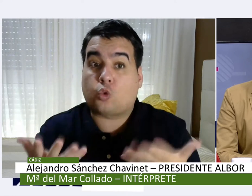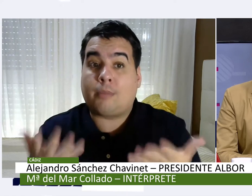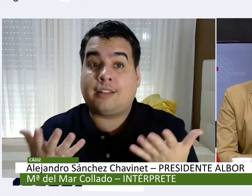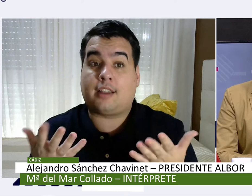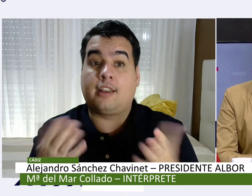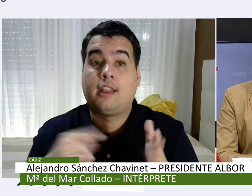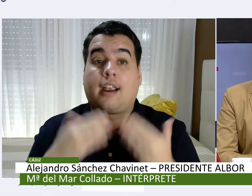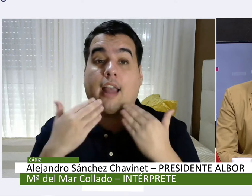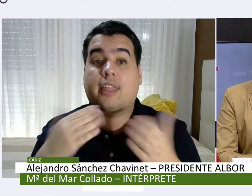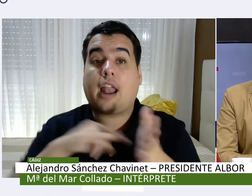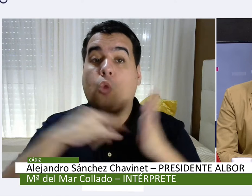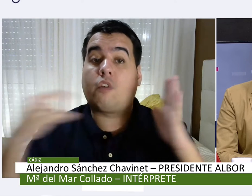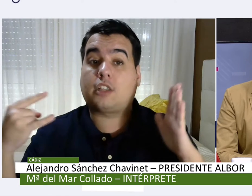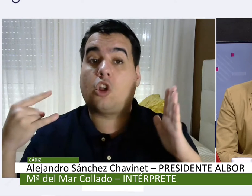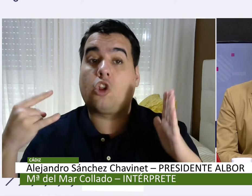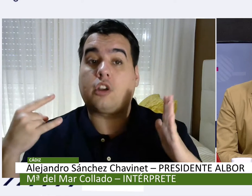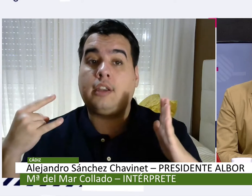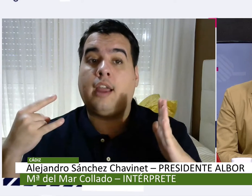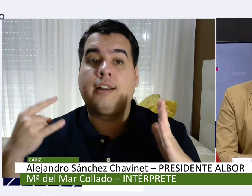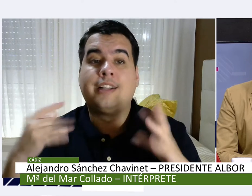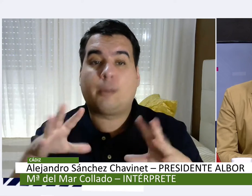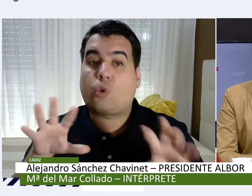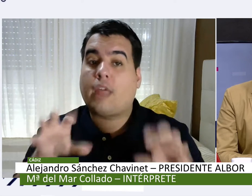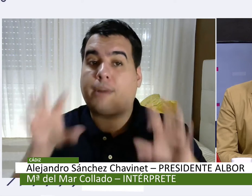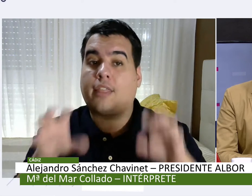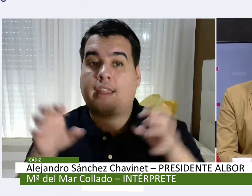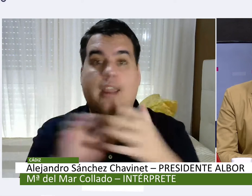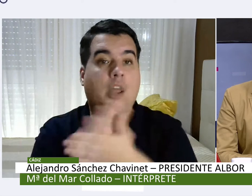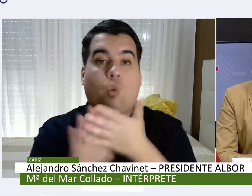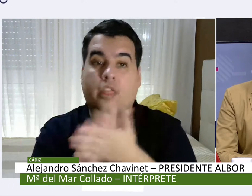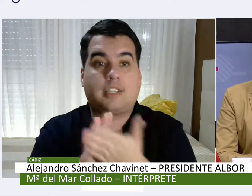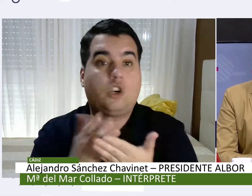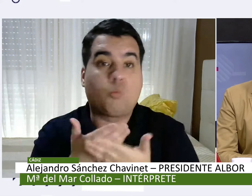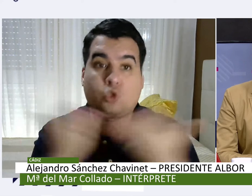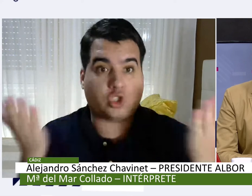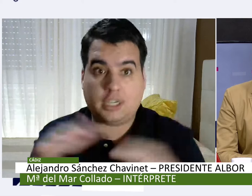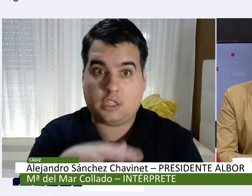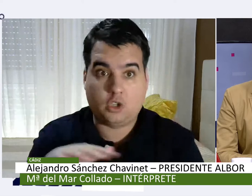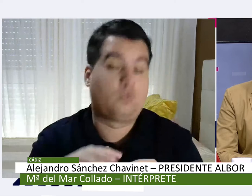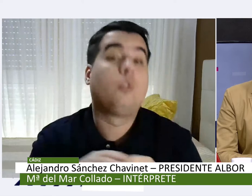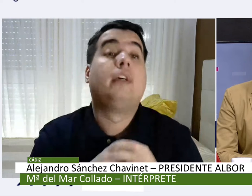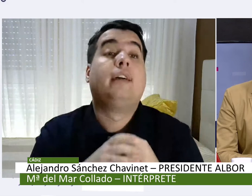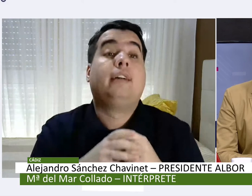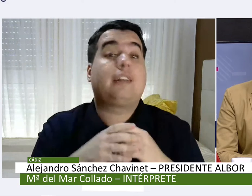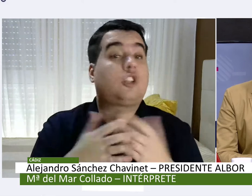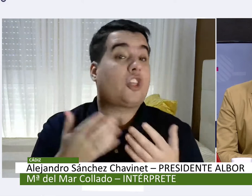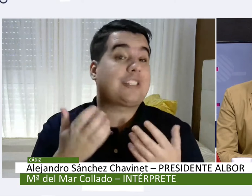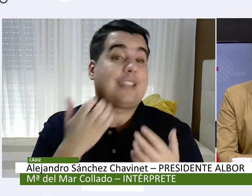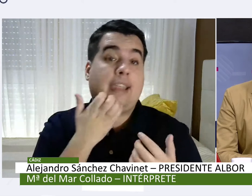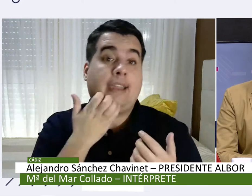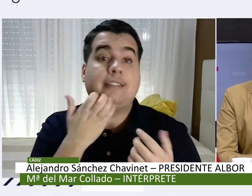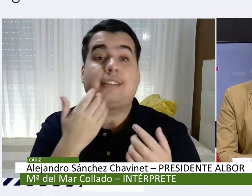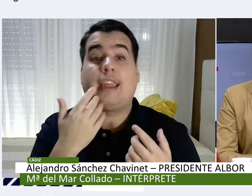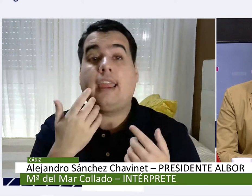porque actualmente, gracias a la misma tecnología, se puede aprender el nuevo huevecillo en muchos sitios.